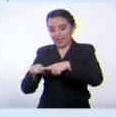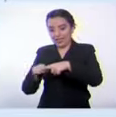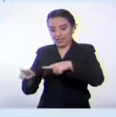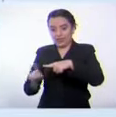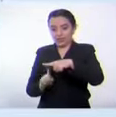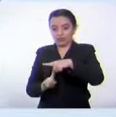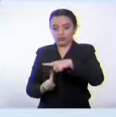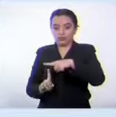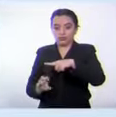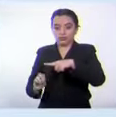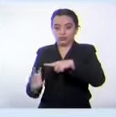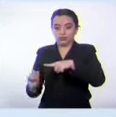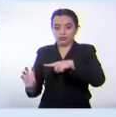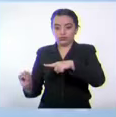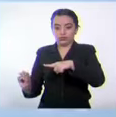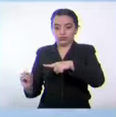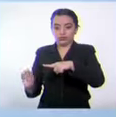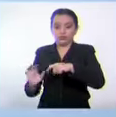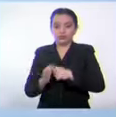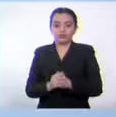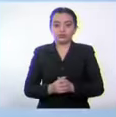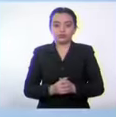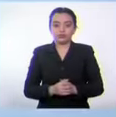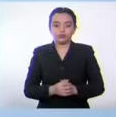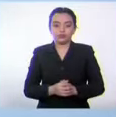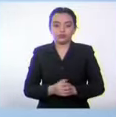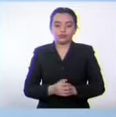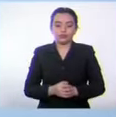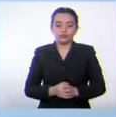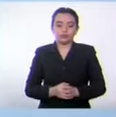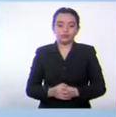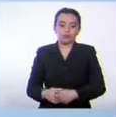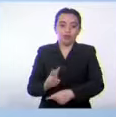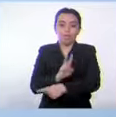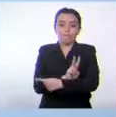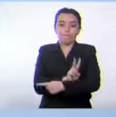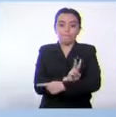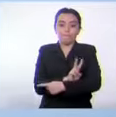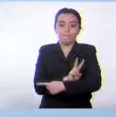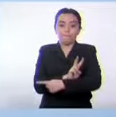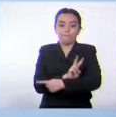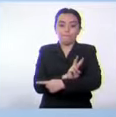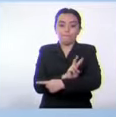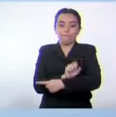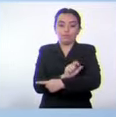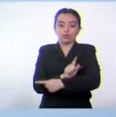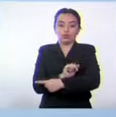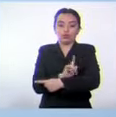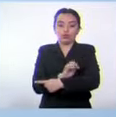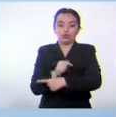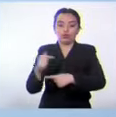El volumen de soluto es igual a 20%